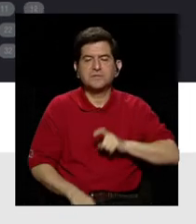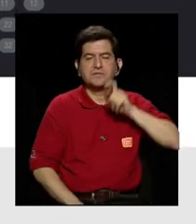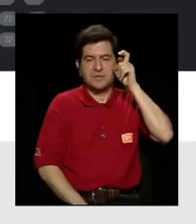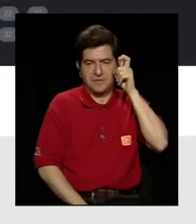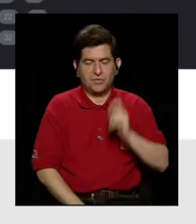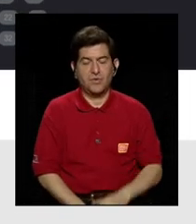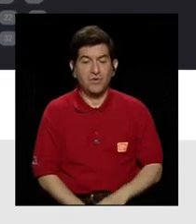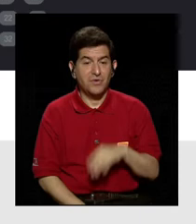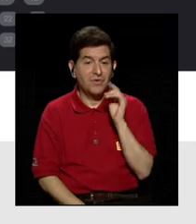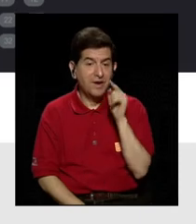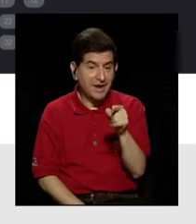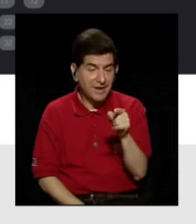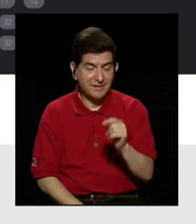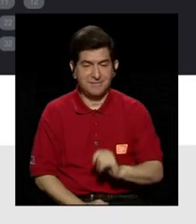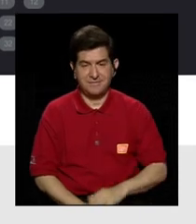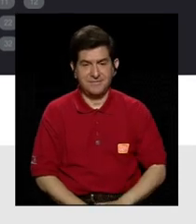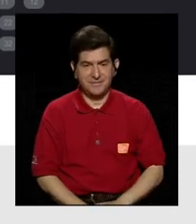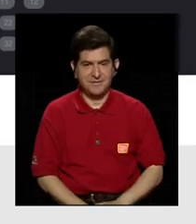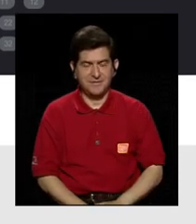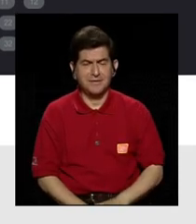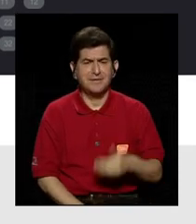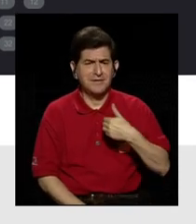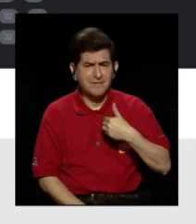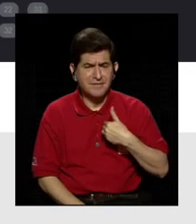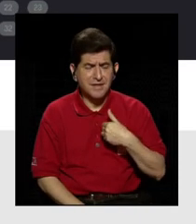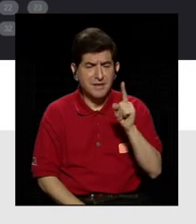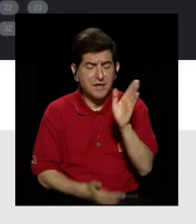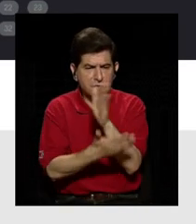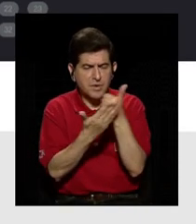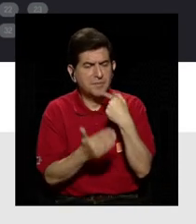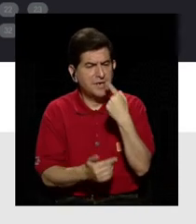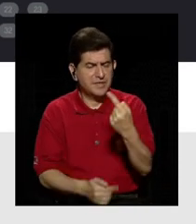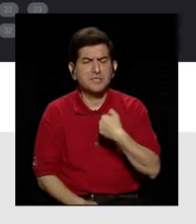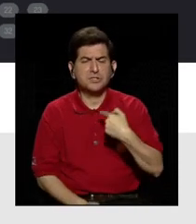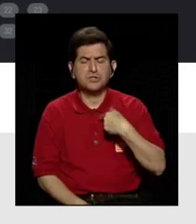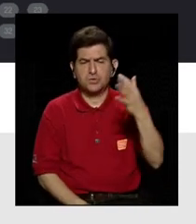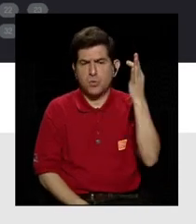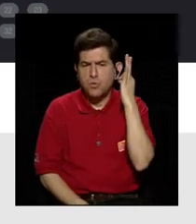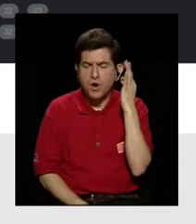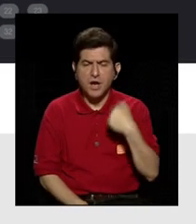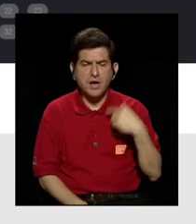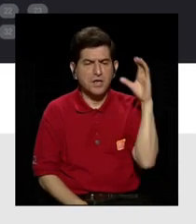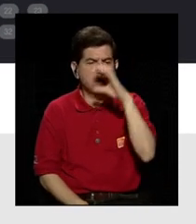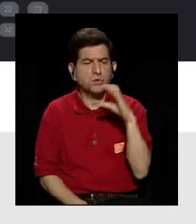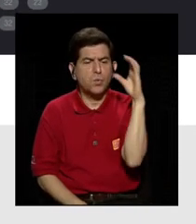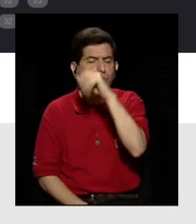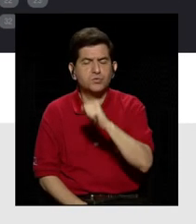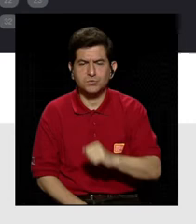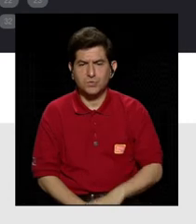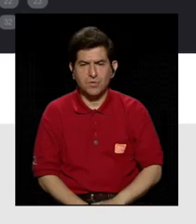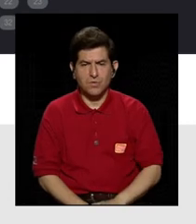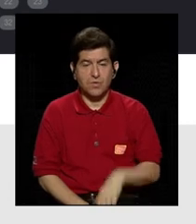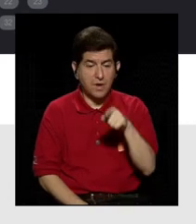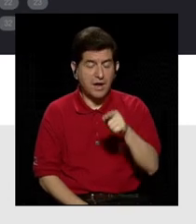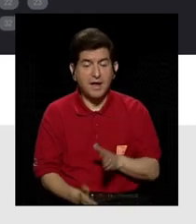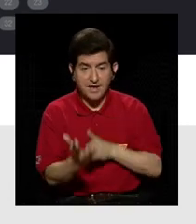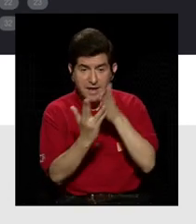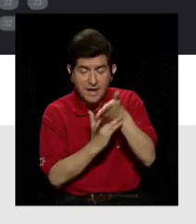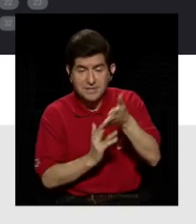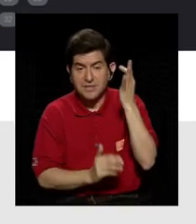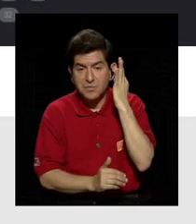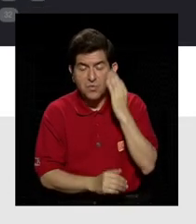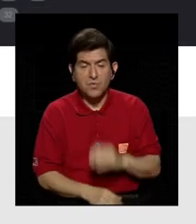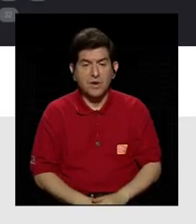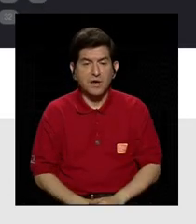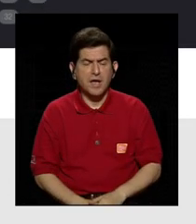Porque ahí hay toda una sección que dice soy mujer y busco. Y cuando entre las mujeres a esa parte,